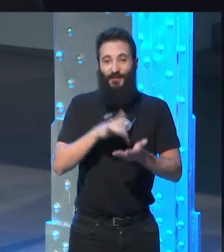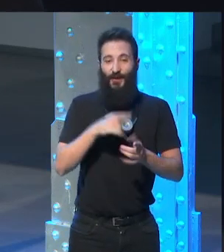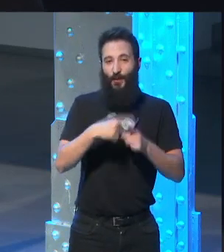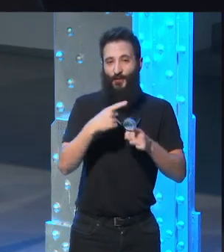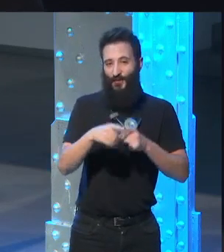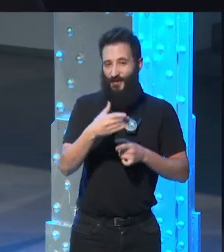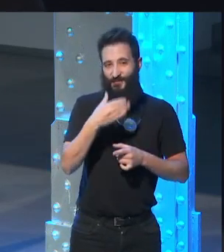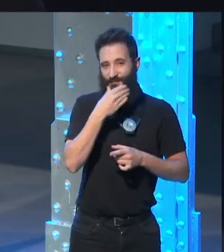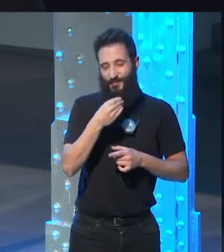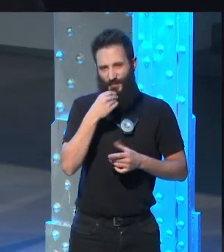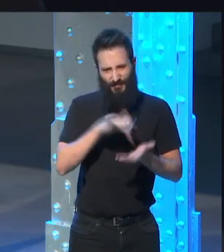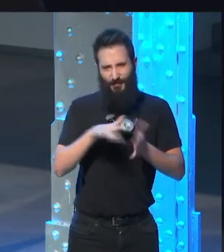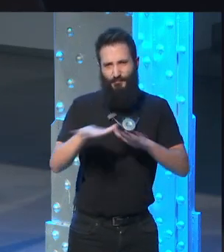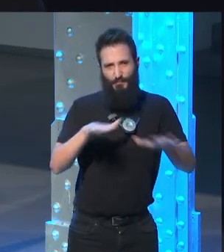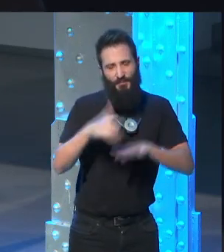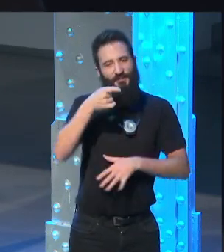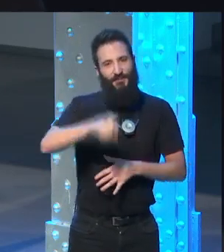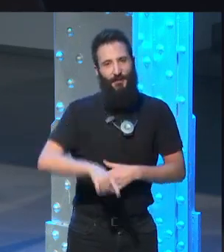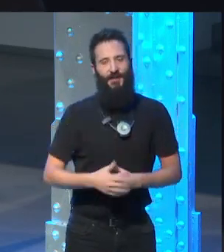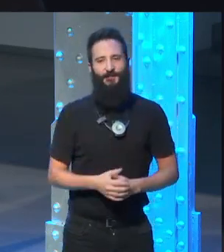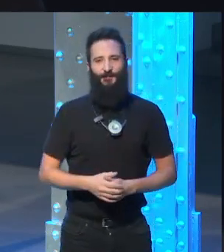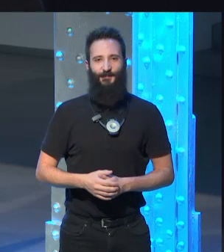cosa muy dinámica. Sí.